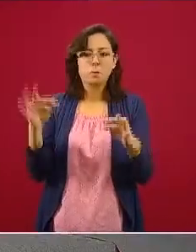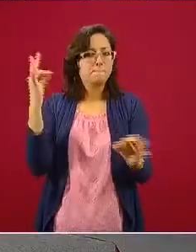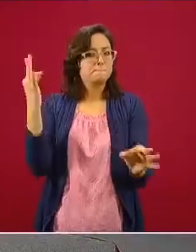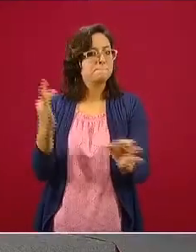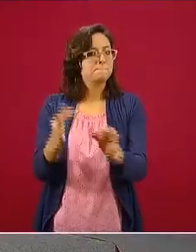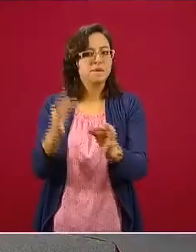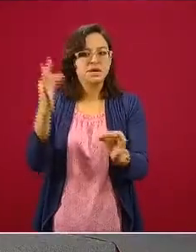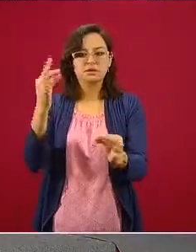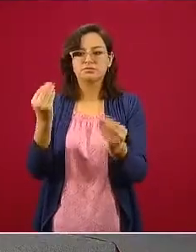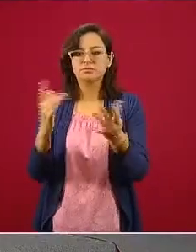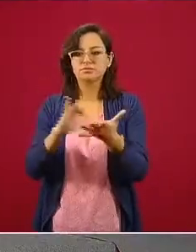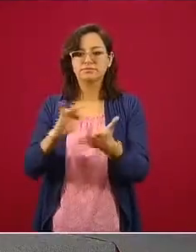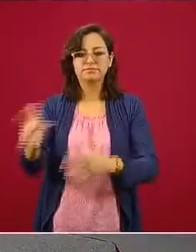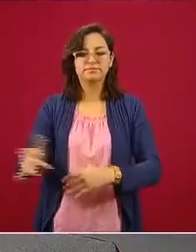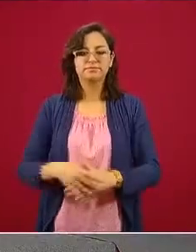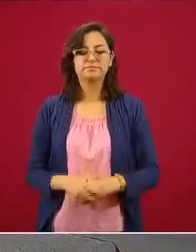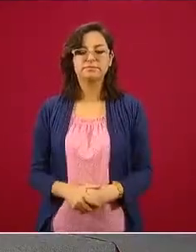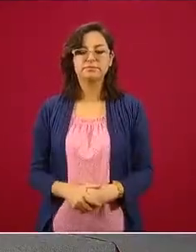Gracias.